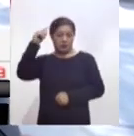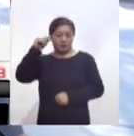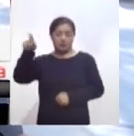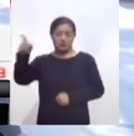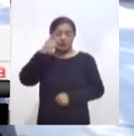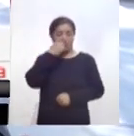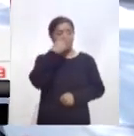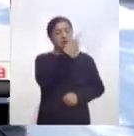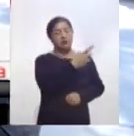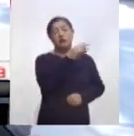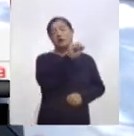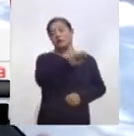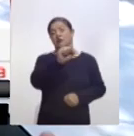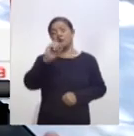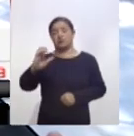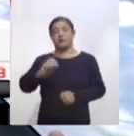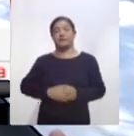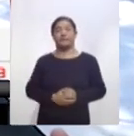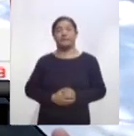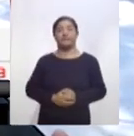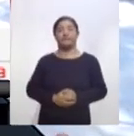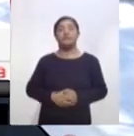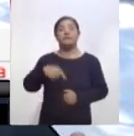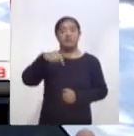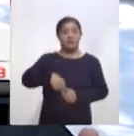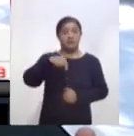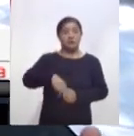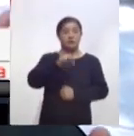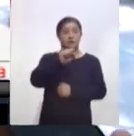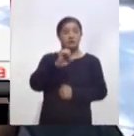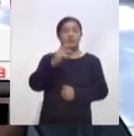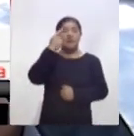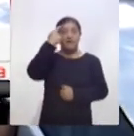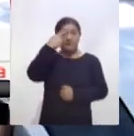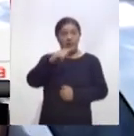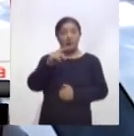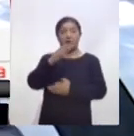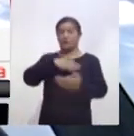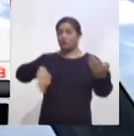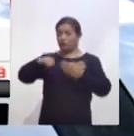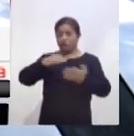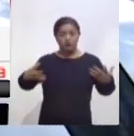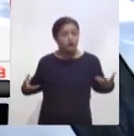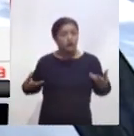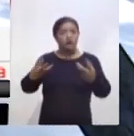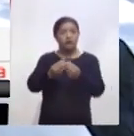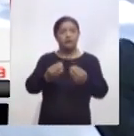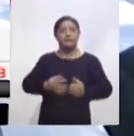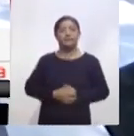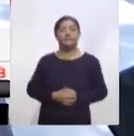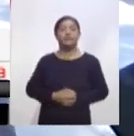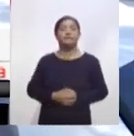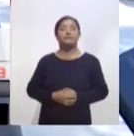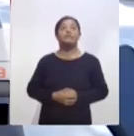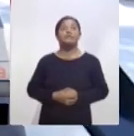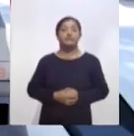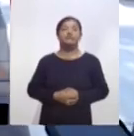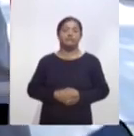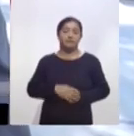Seguridad Ciudadana y a esta secretaría para que hiciéramos sinergia juntos y se implementara un